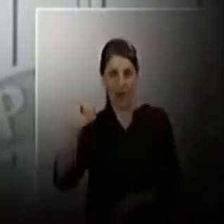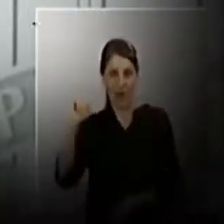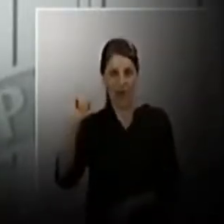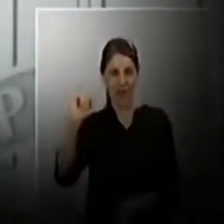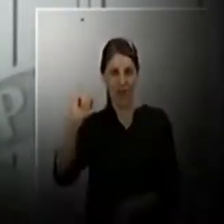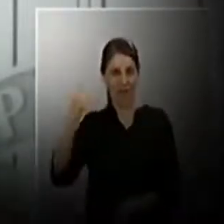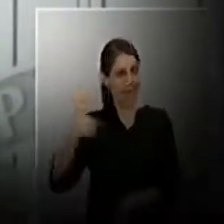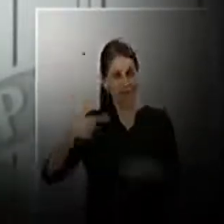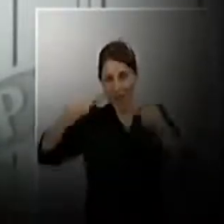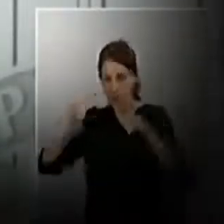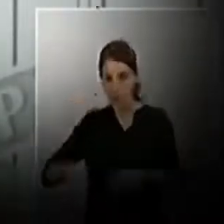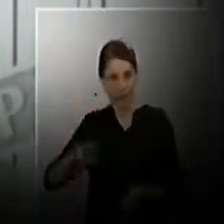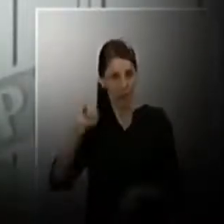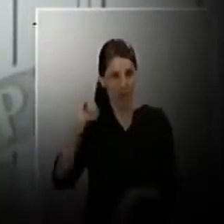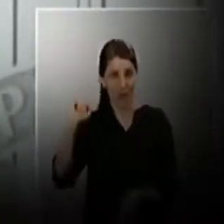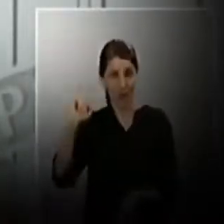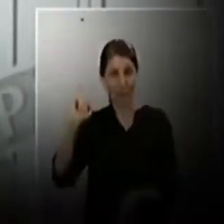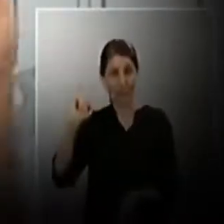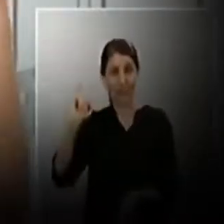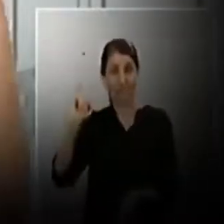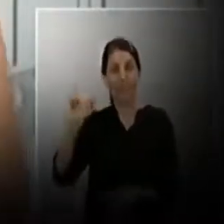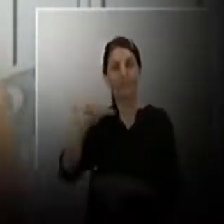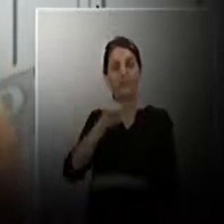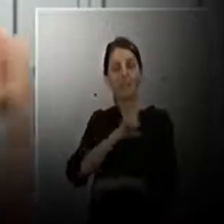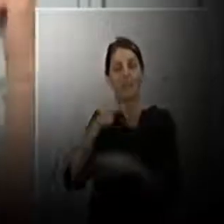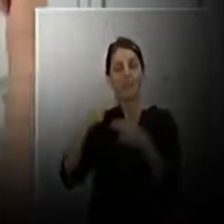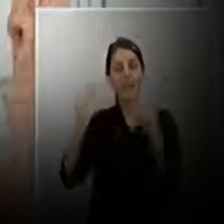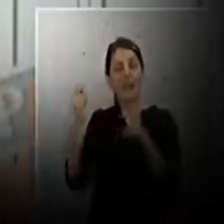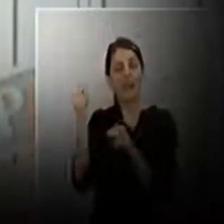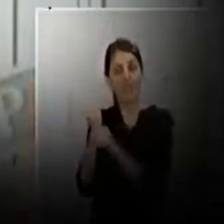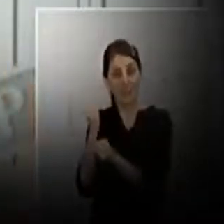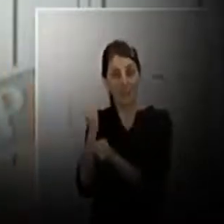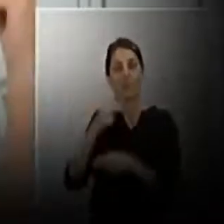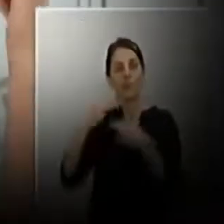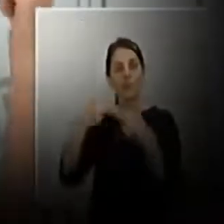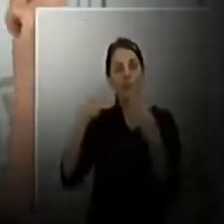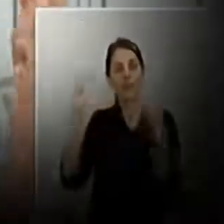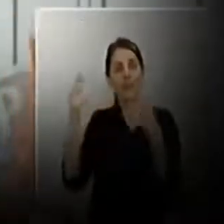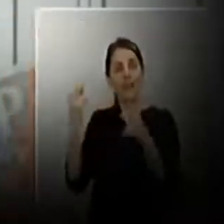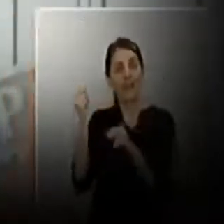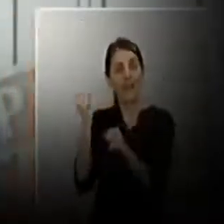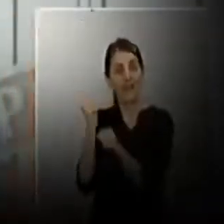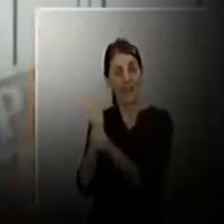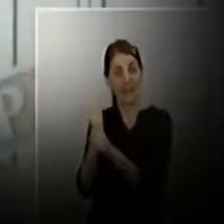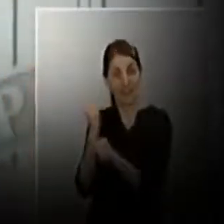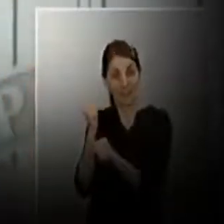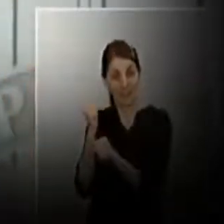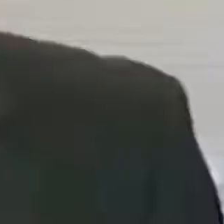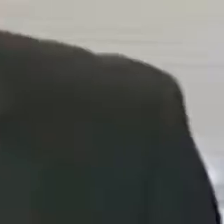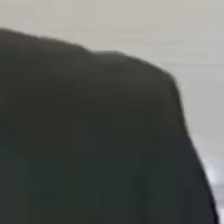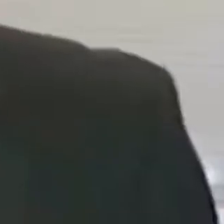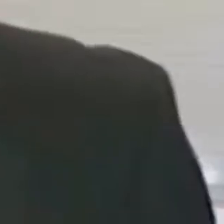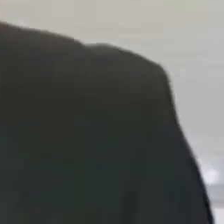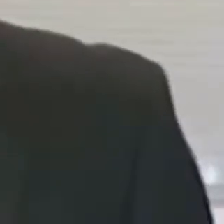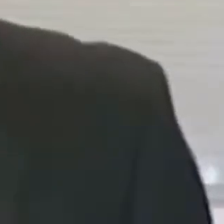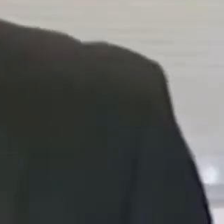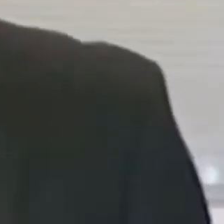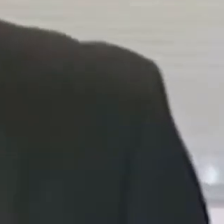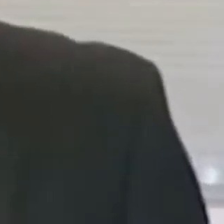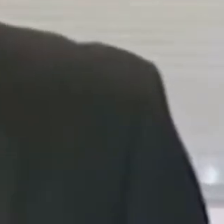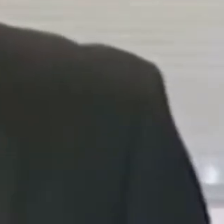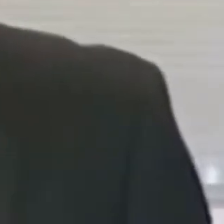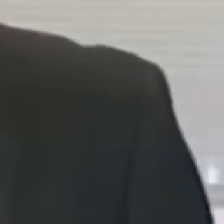pública de desempleo más allá de los 233... O sea, el